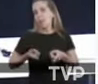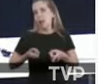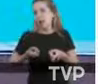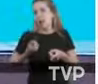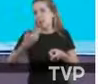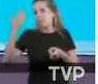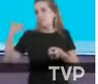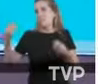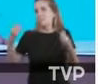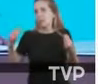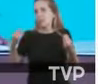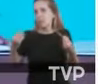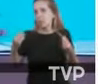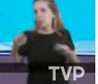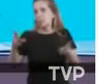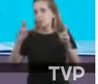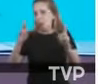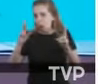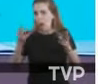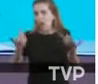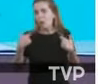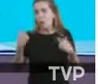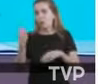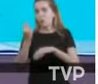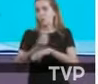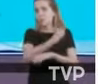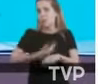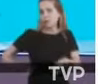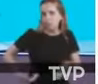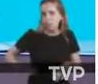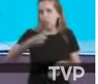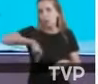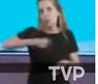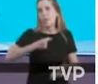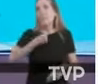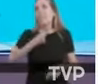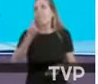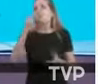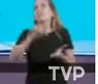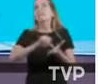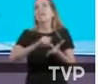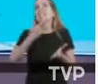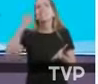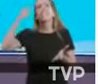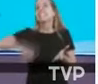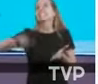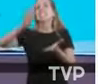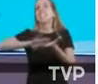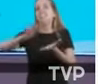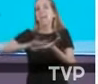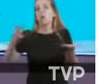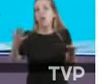Que hubiera querido definitivamente recibir un país sin esta deuda, todos hubiéramos querido recibir un país sin esta